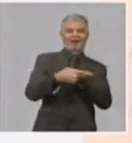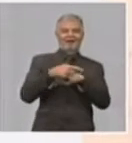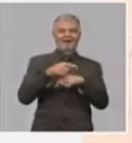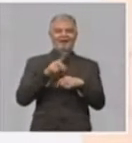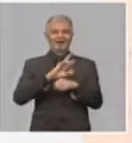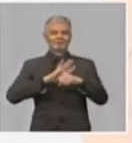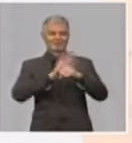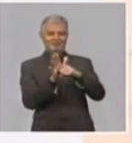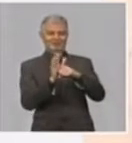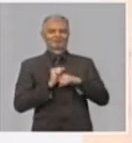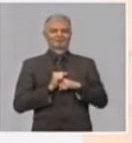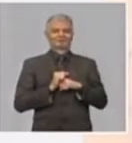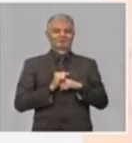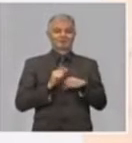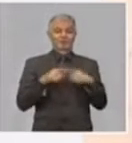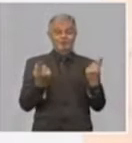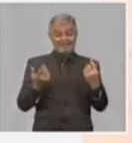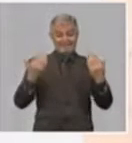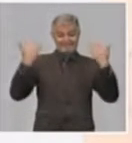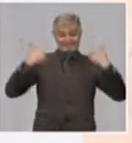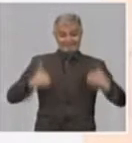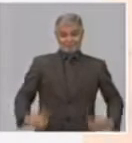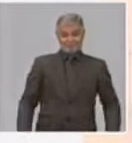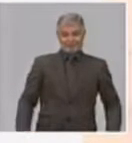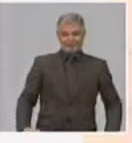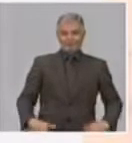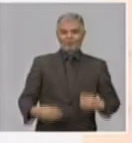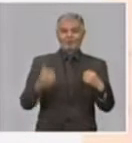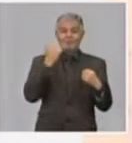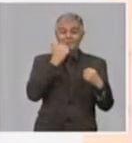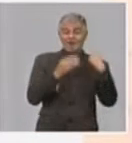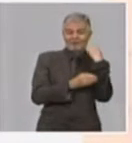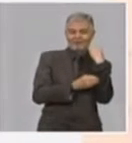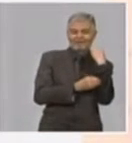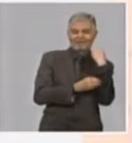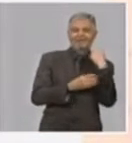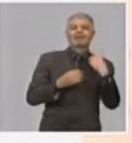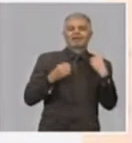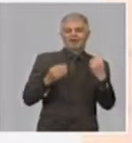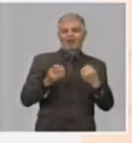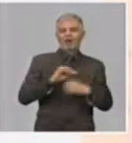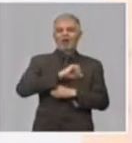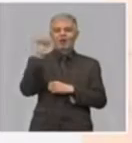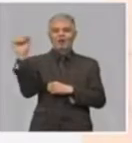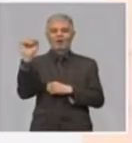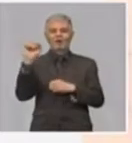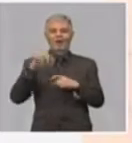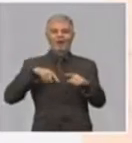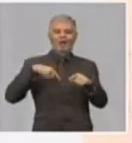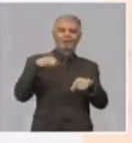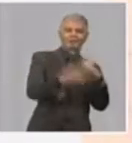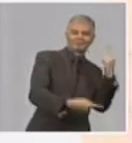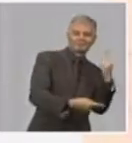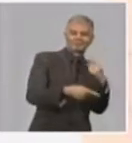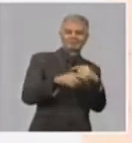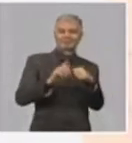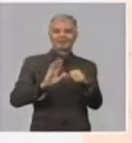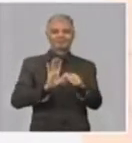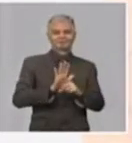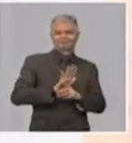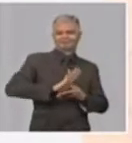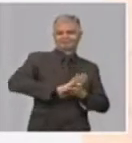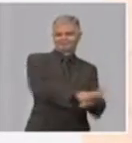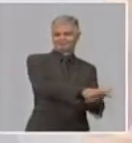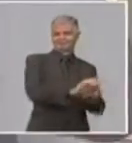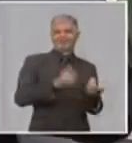sistema inmune ha logrado controlar la viremia, controlar al virus, y ha logrado evitar que el virus provoque la enfermedad.